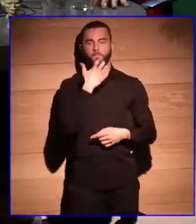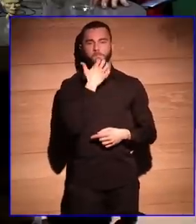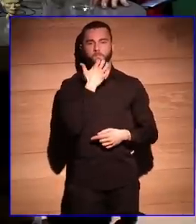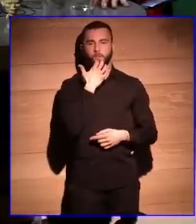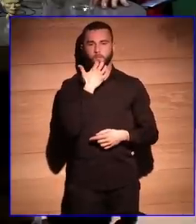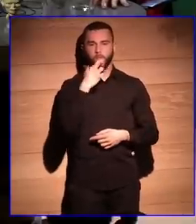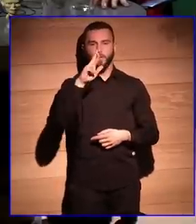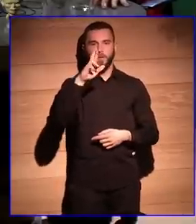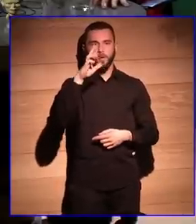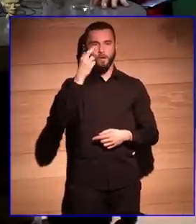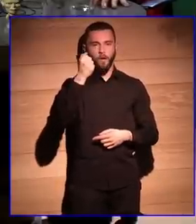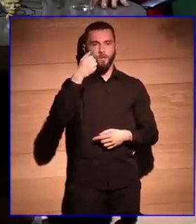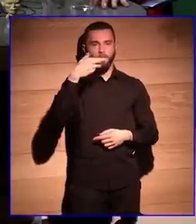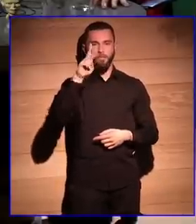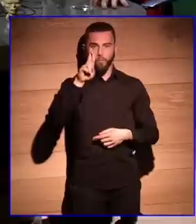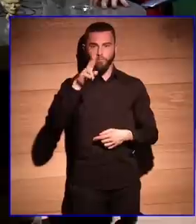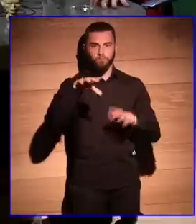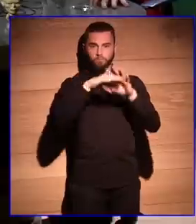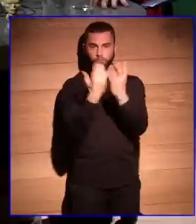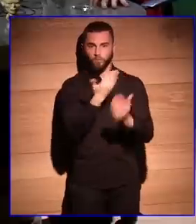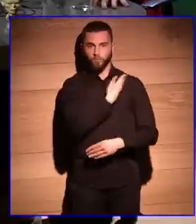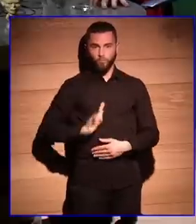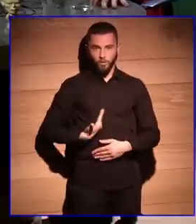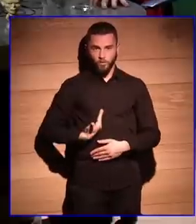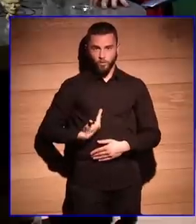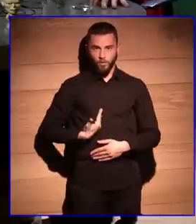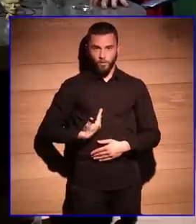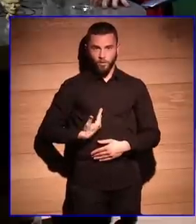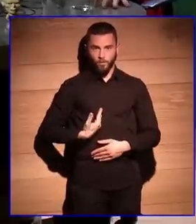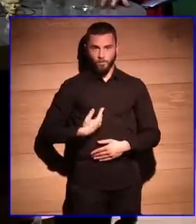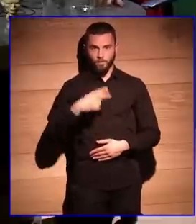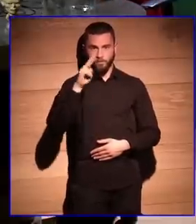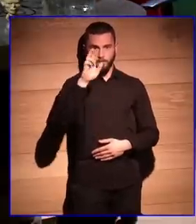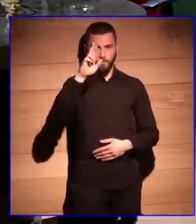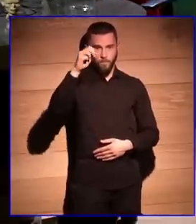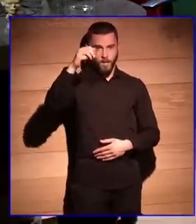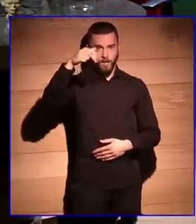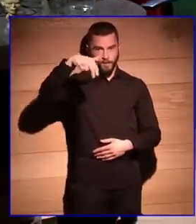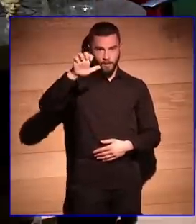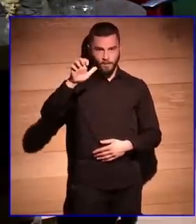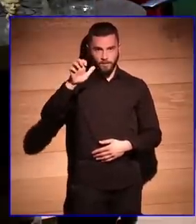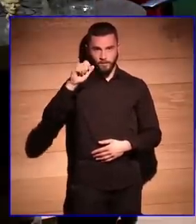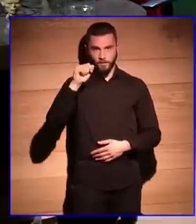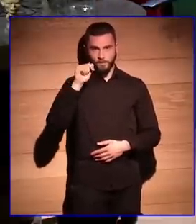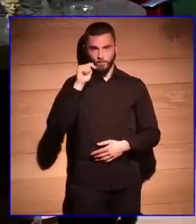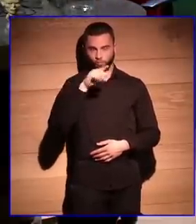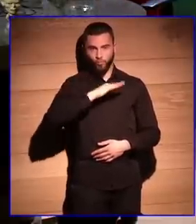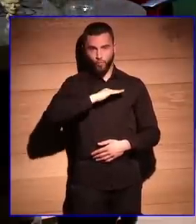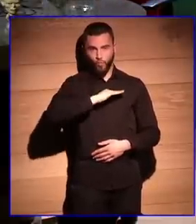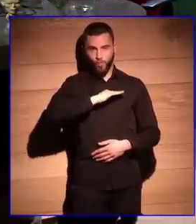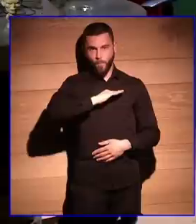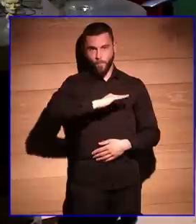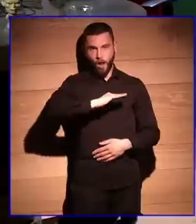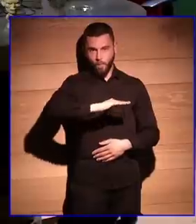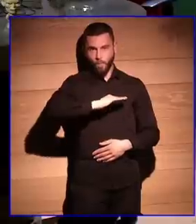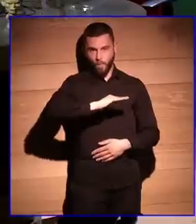caso de Rabur, de Dueño del Mundo, de Verne, por ejemplo. Es un malvado, no